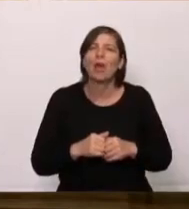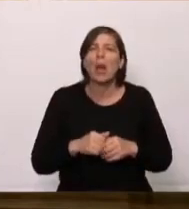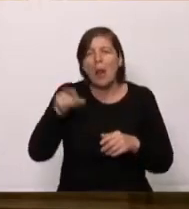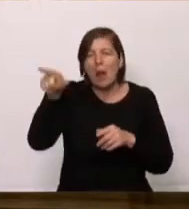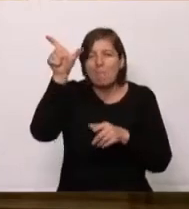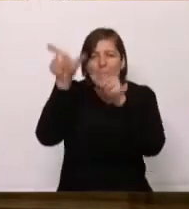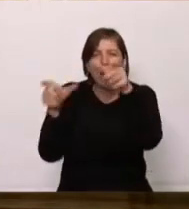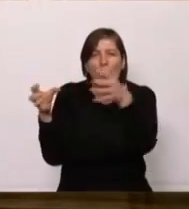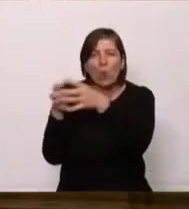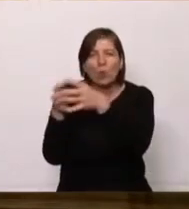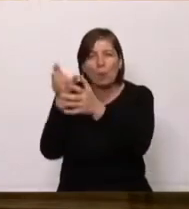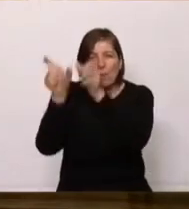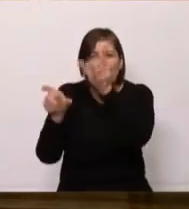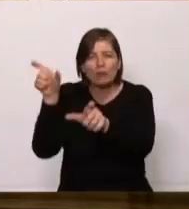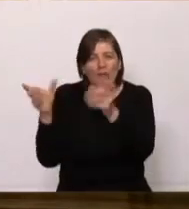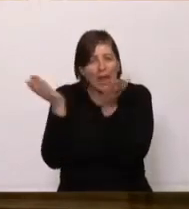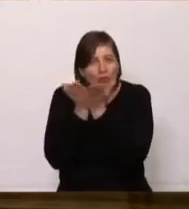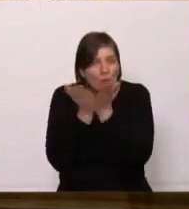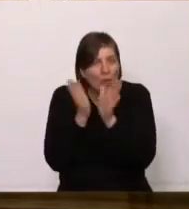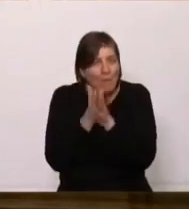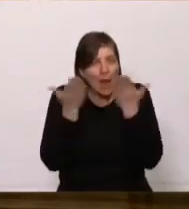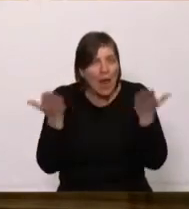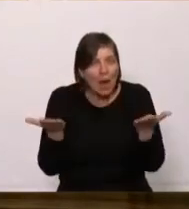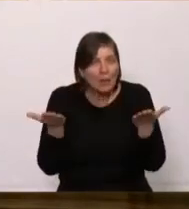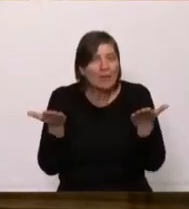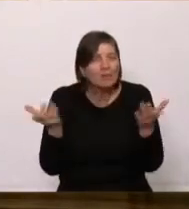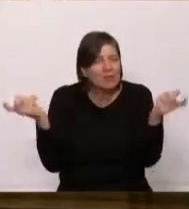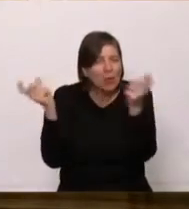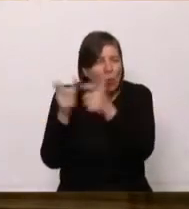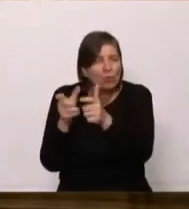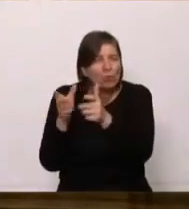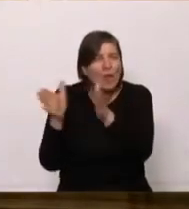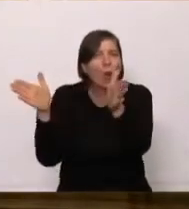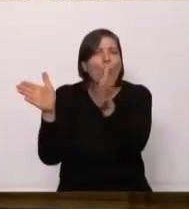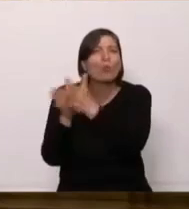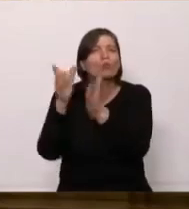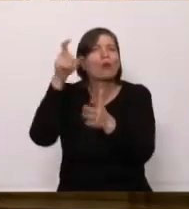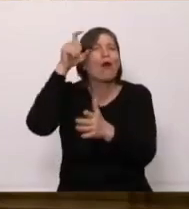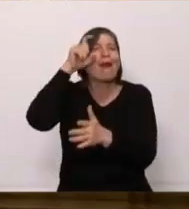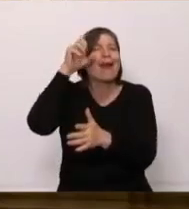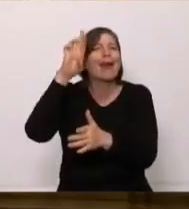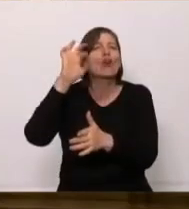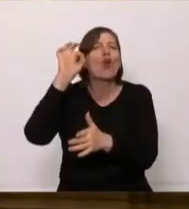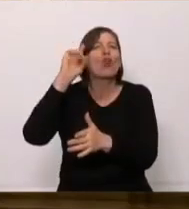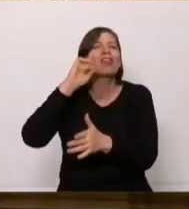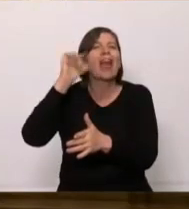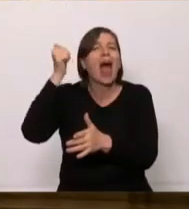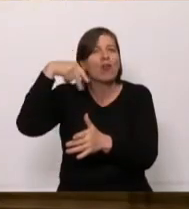aparecen los fariseos que se juntan con los herodianos